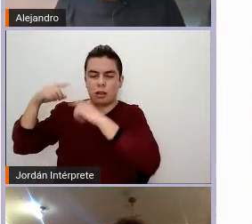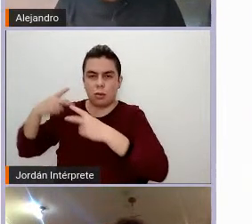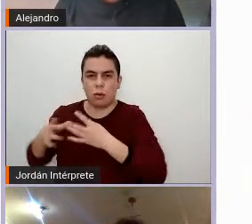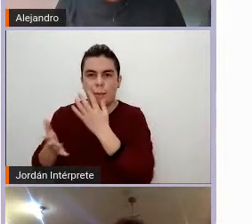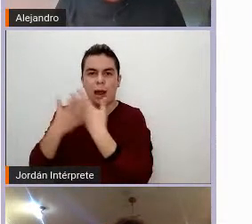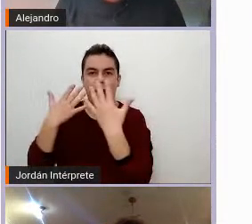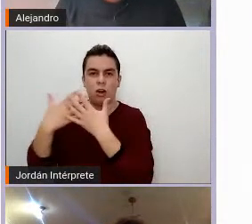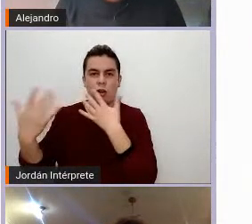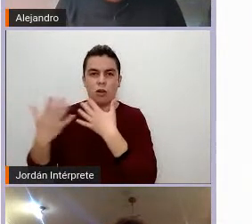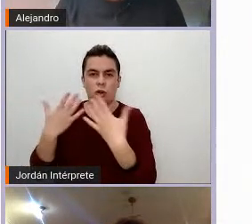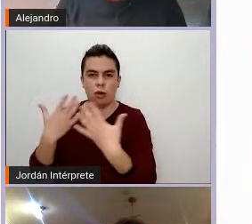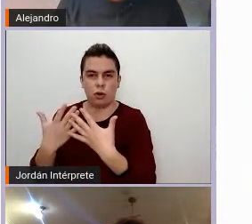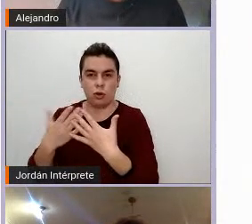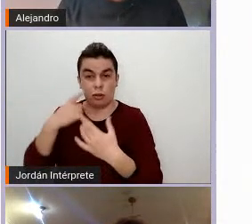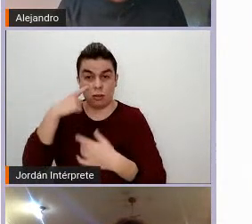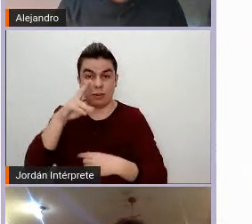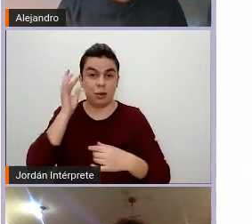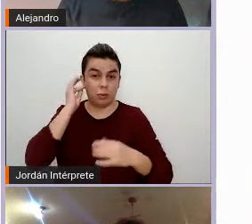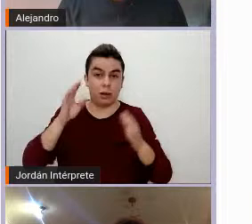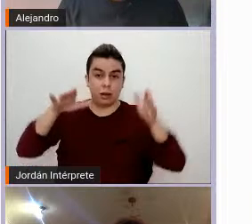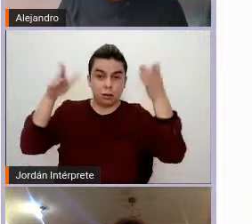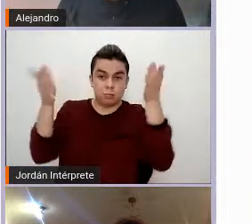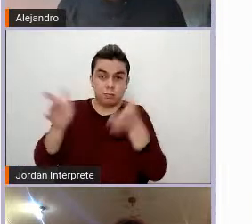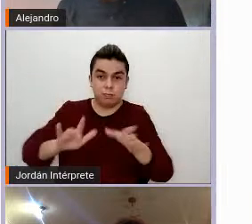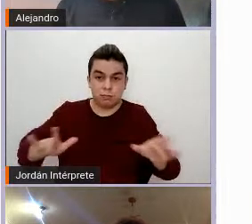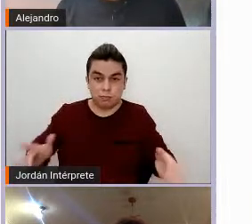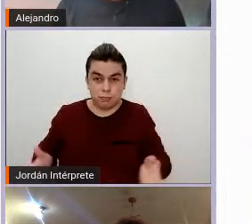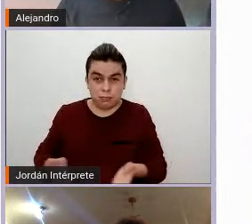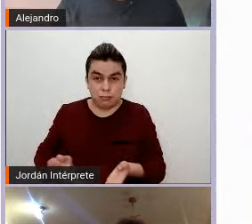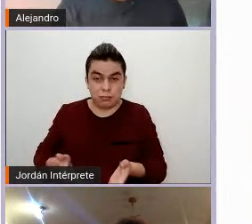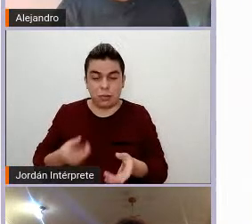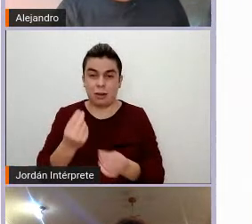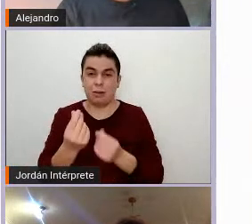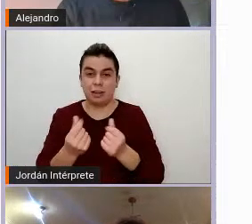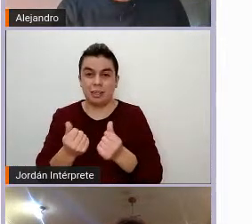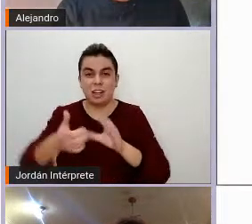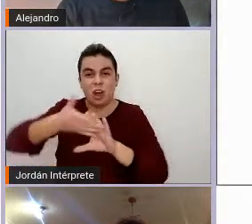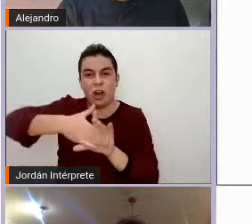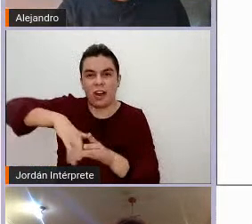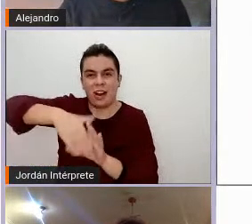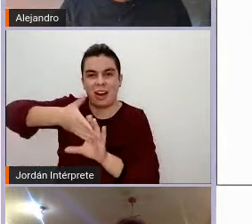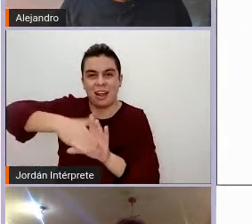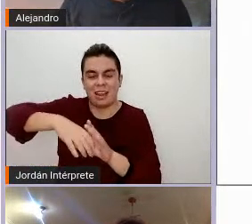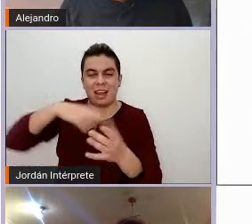las populares figuras de greda que se encuentran en la artesanía chilena.